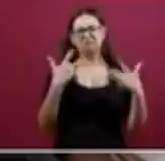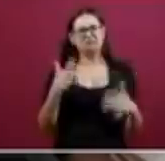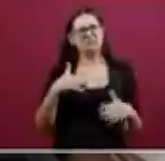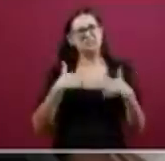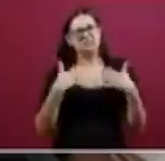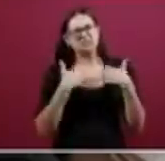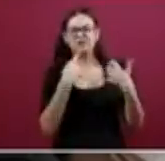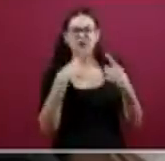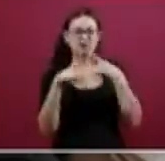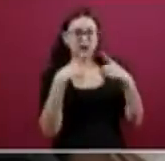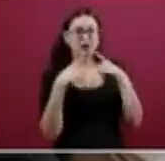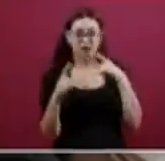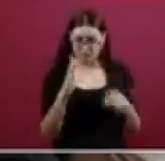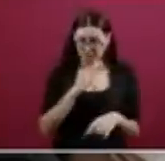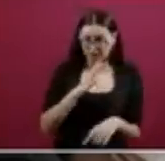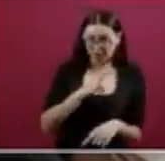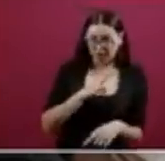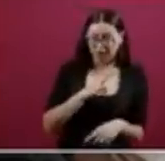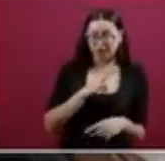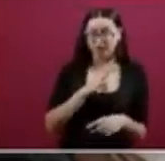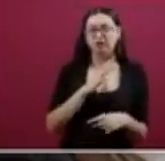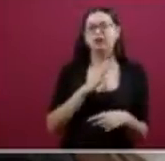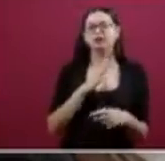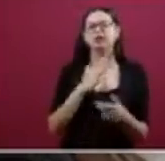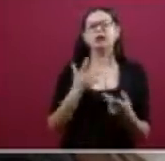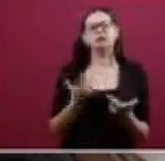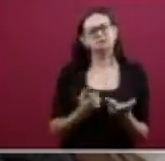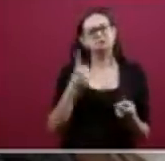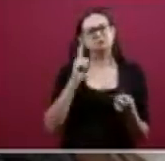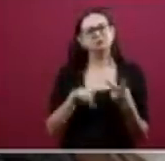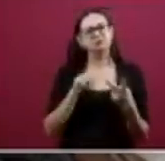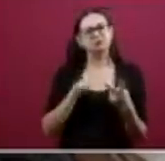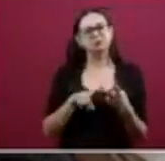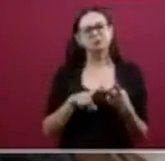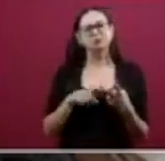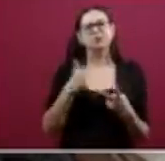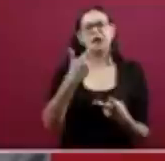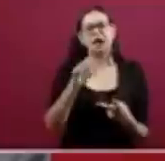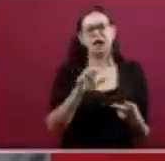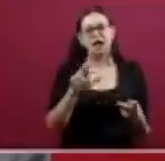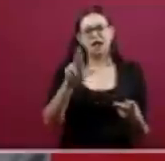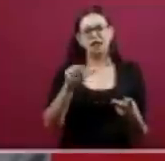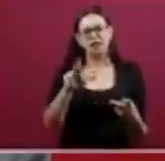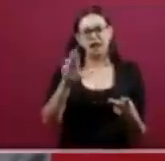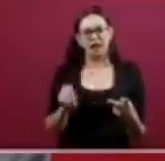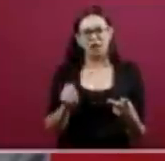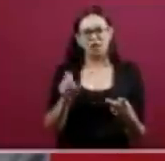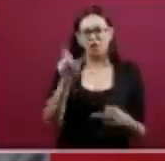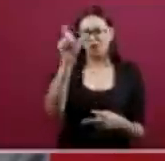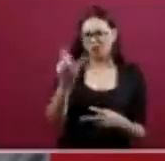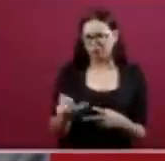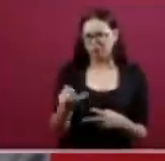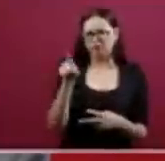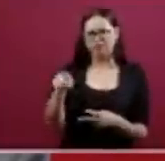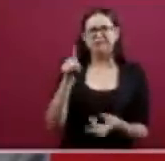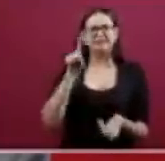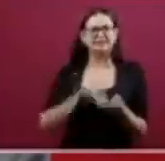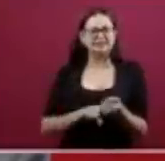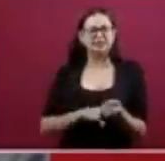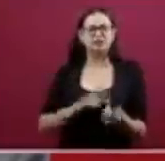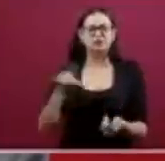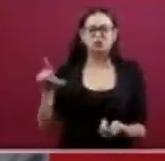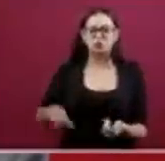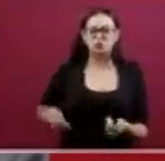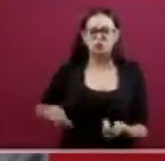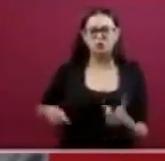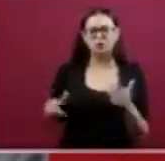Y con la llegada de Guerrero, parece que sigue un patrón de funcionarios